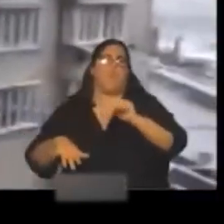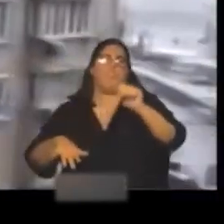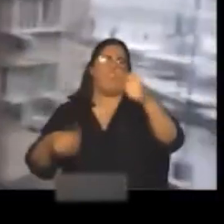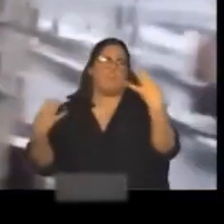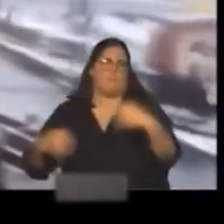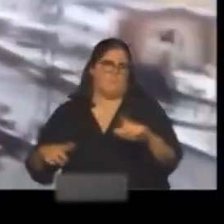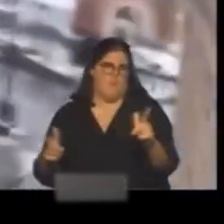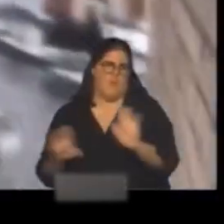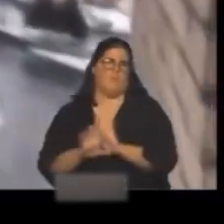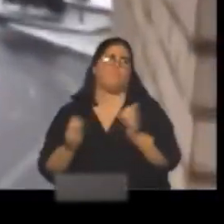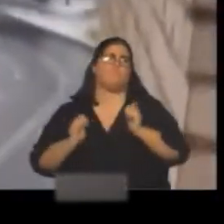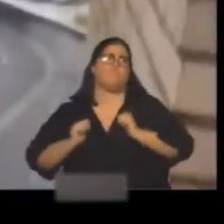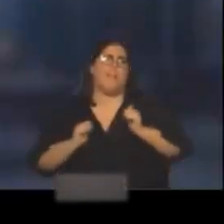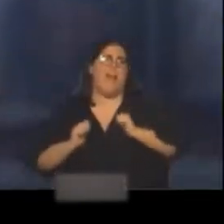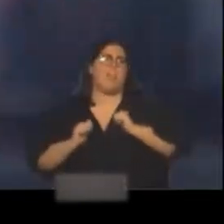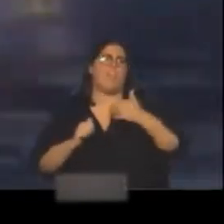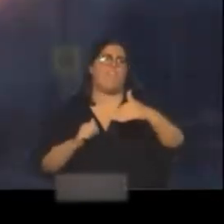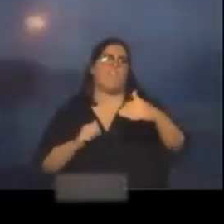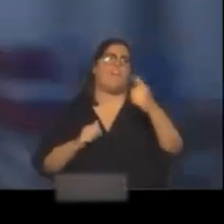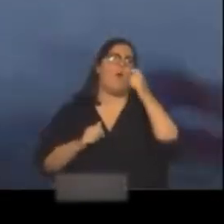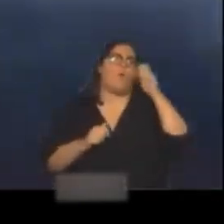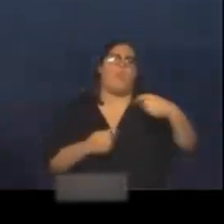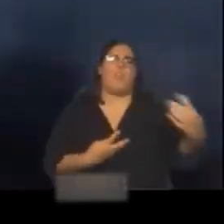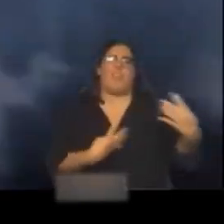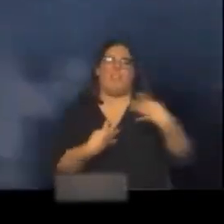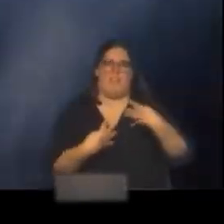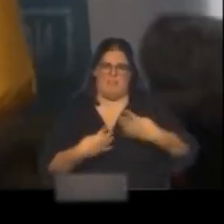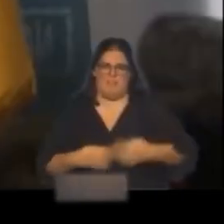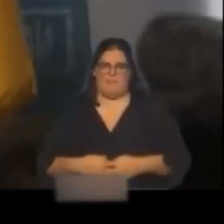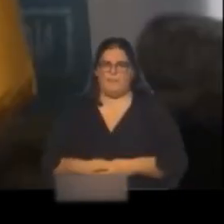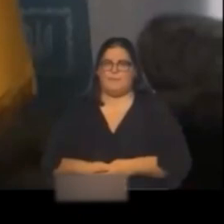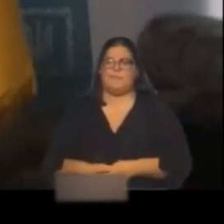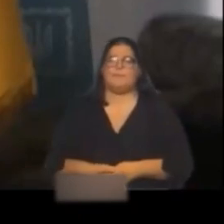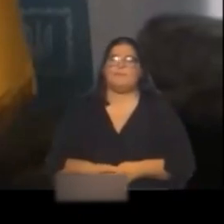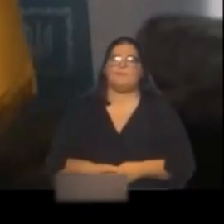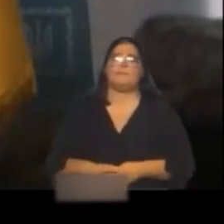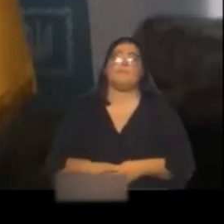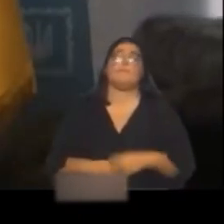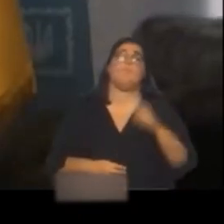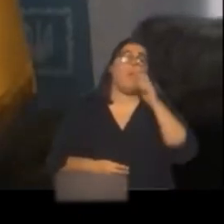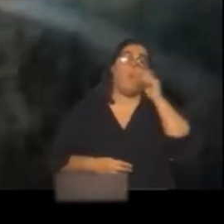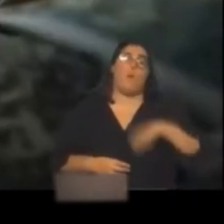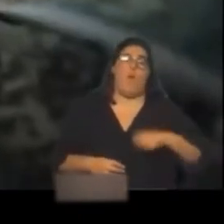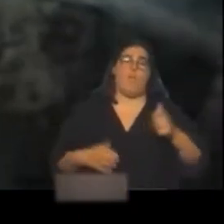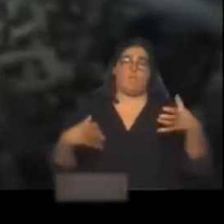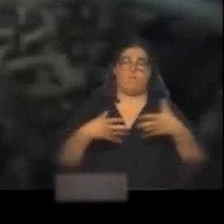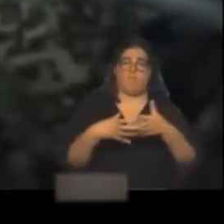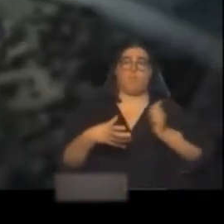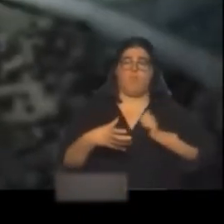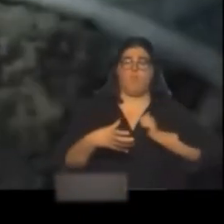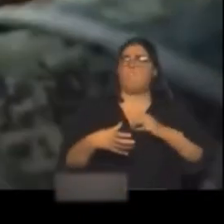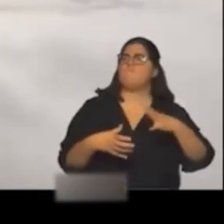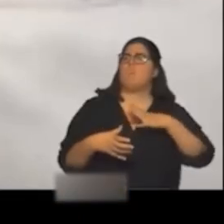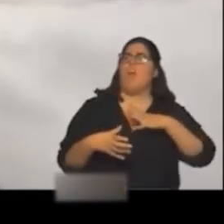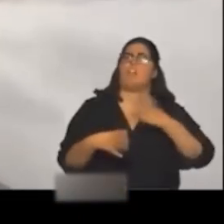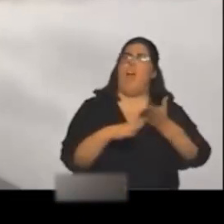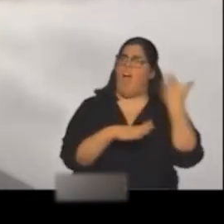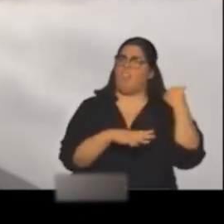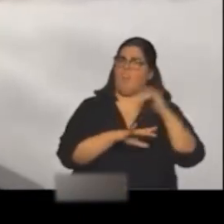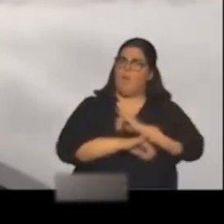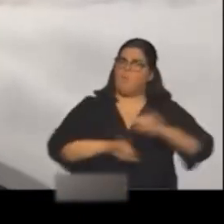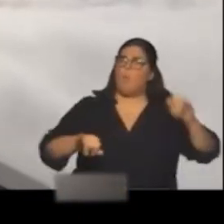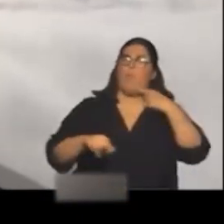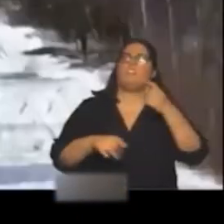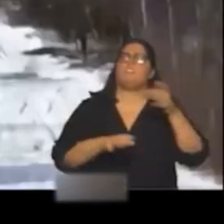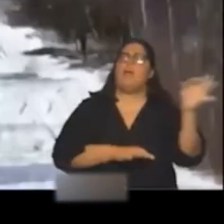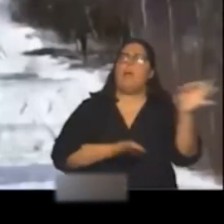Ucrania y a la espera de una inminente contraofensiva de Kiev. Las fuerzas ucranianas aún no lanzaron la tan anunciada operación a gran escala